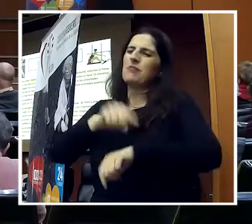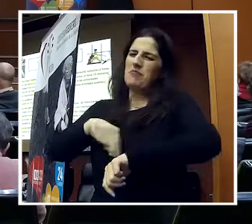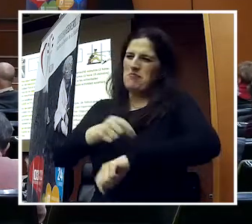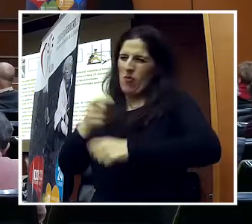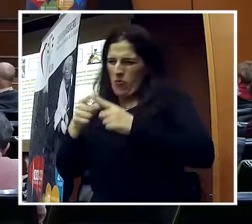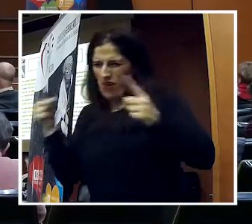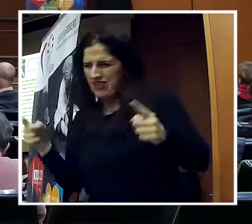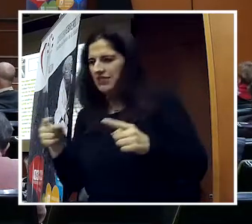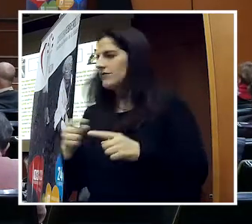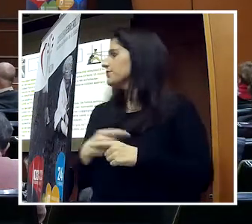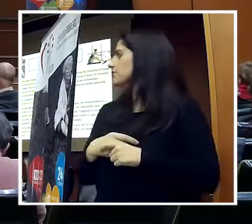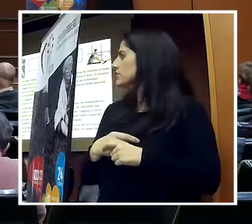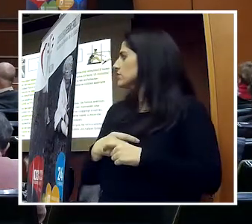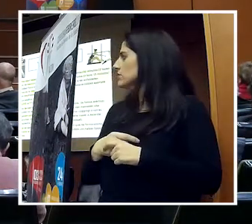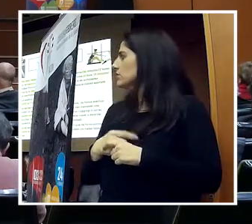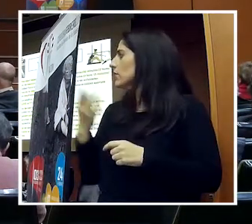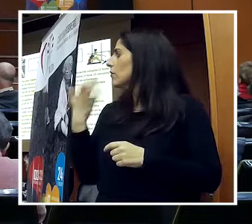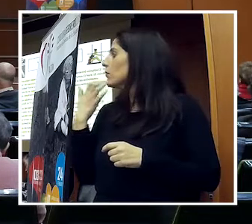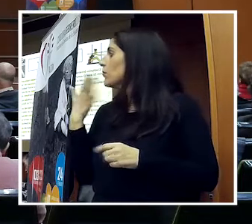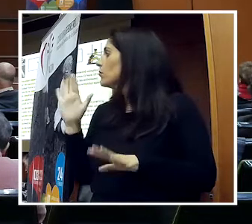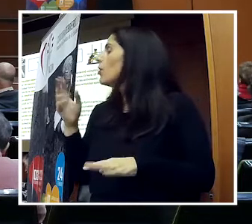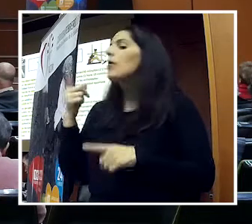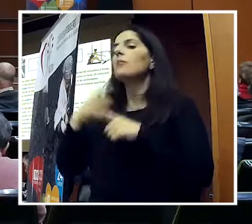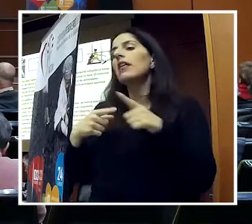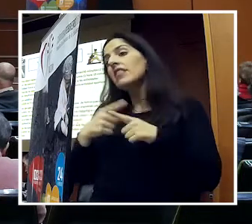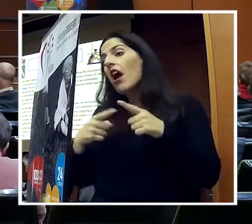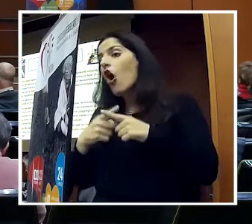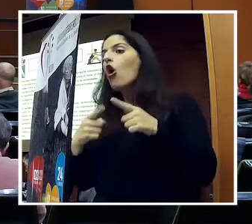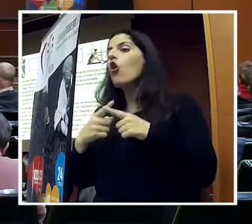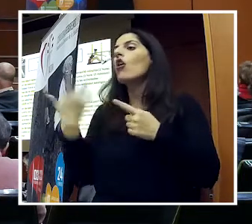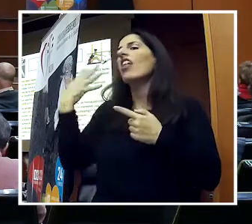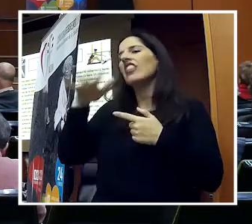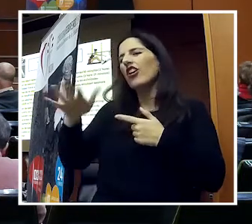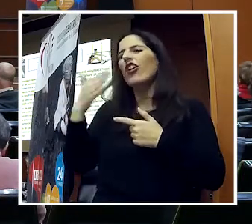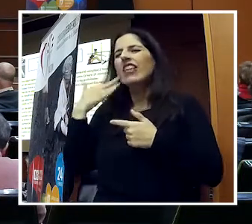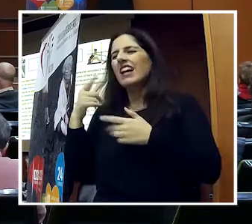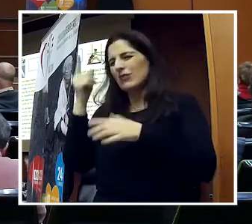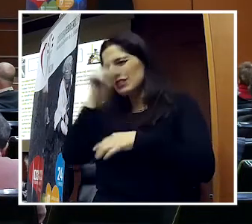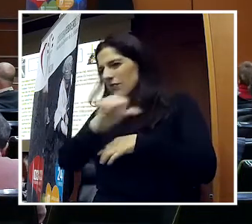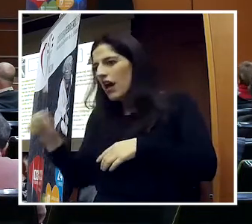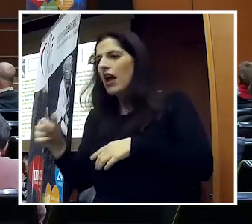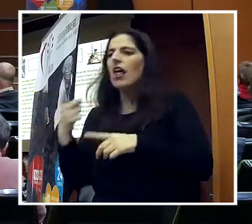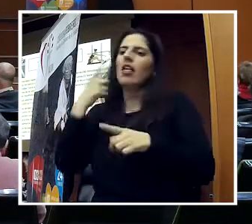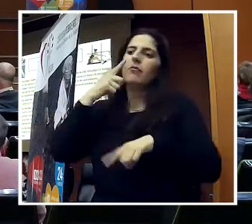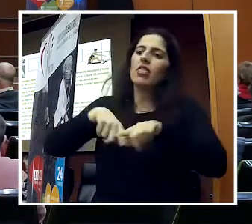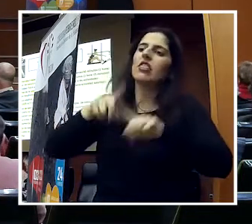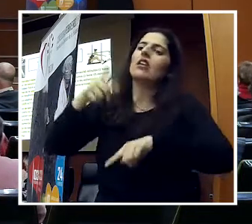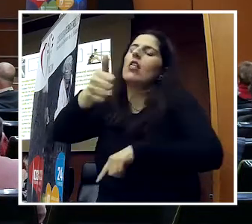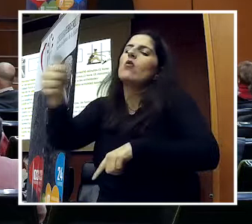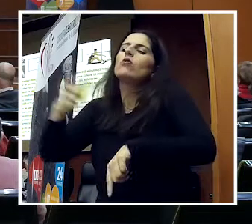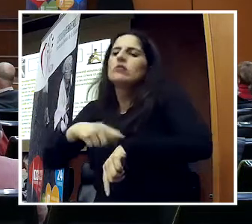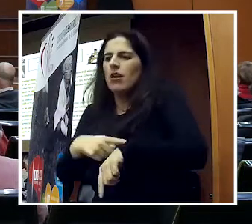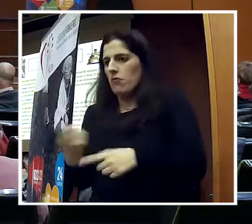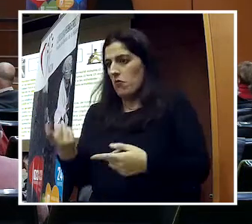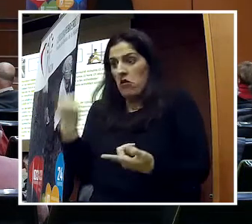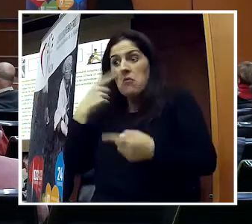física aeróbica intensa. Serían más o menos pues 30 minutos 5 días en semana, o en fin, cada uno puede sacar el tiempo que tenga y en